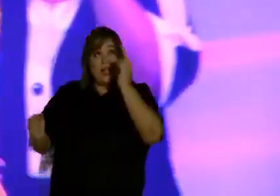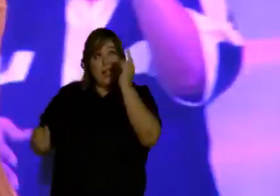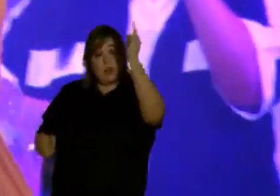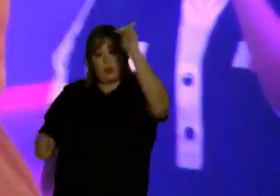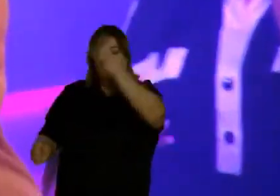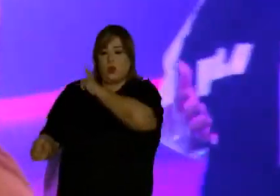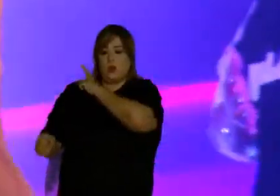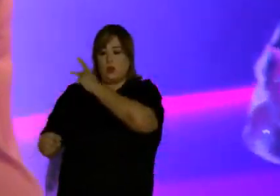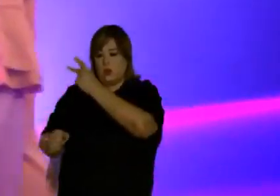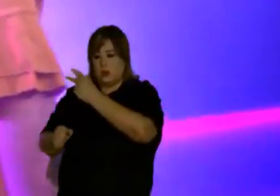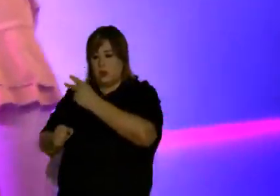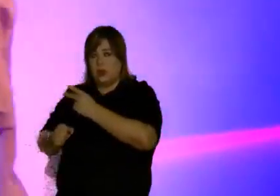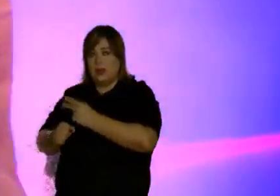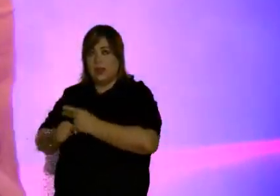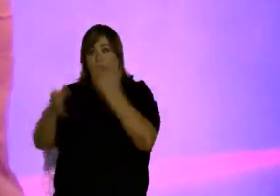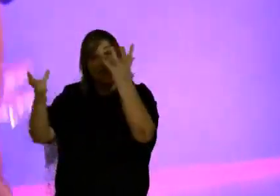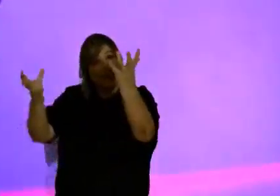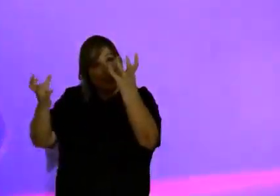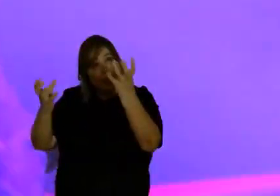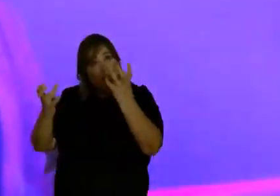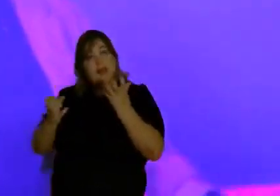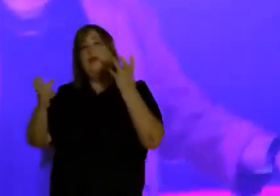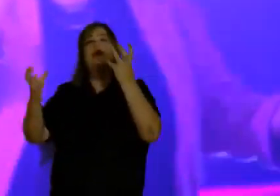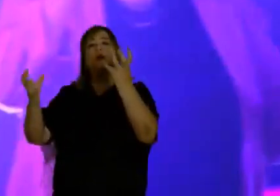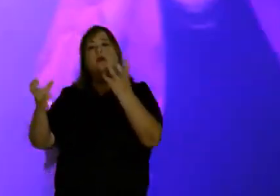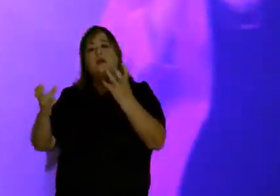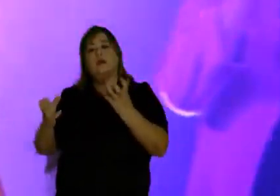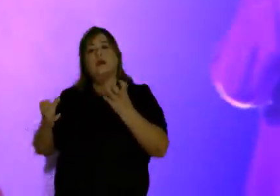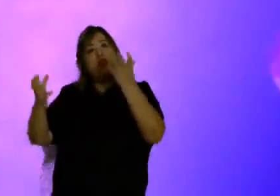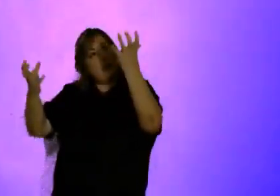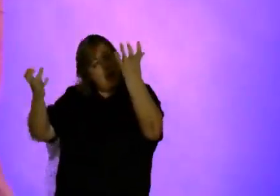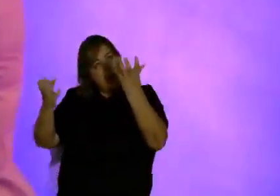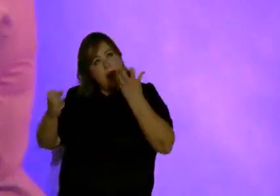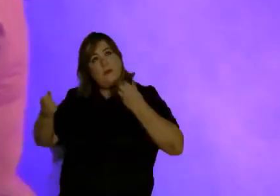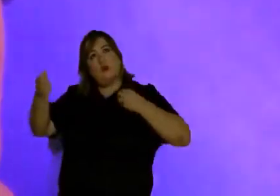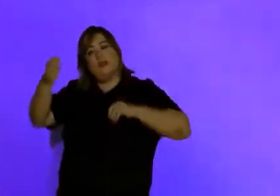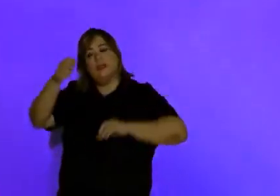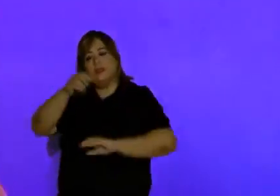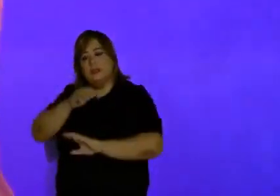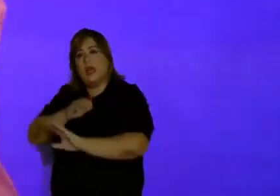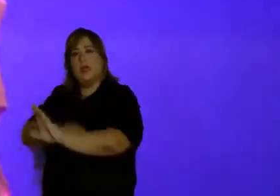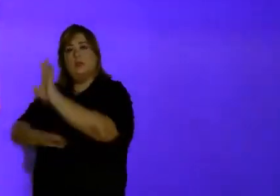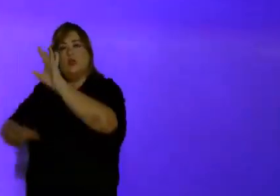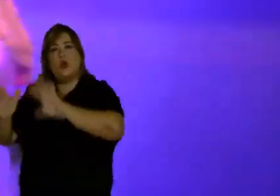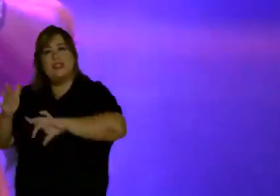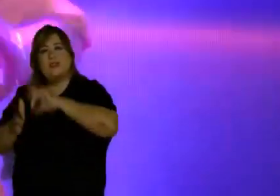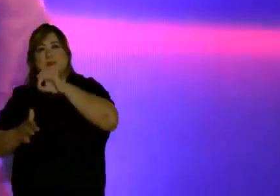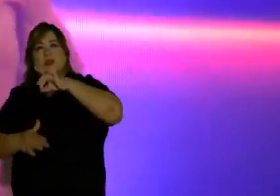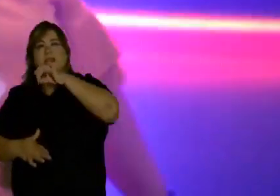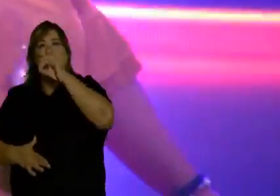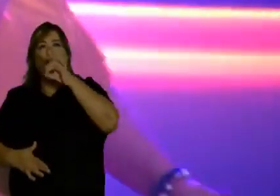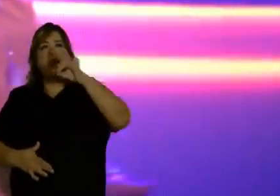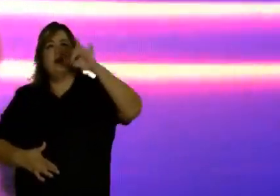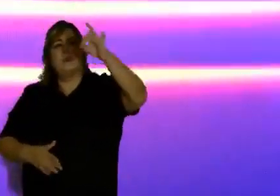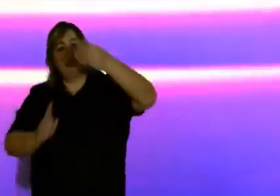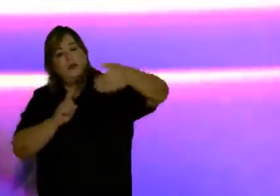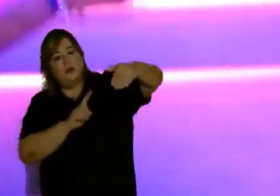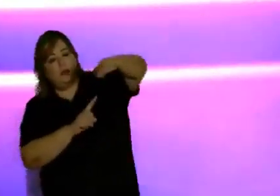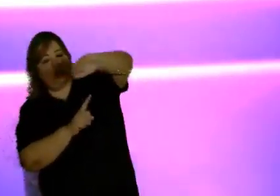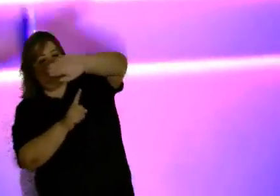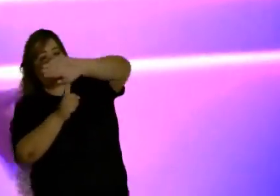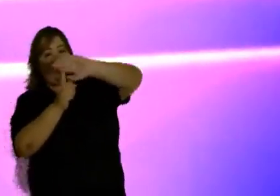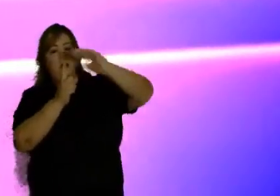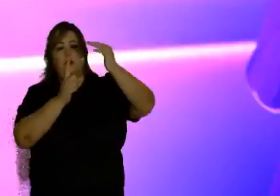poder. Queremos de ti, llenados de ti, Espíritu Santo, envuélvenos en ti.